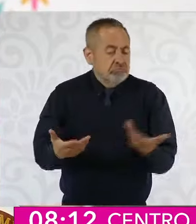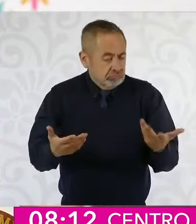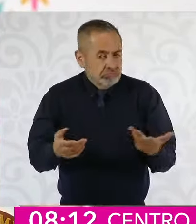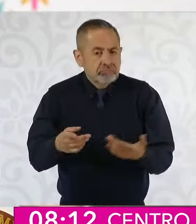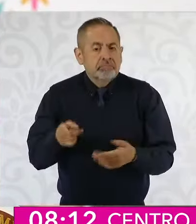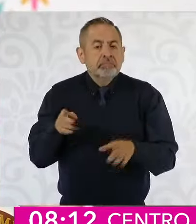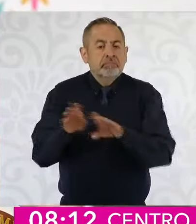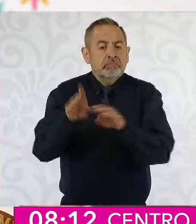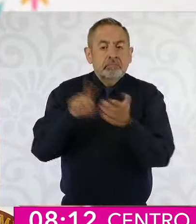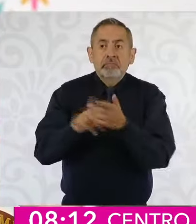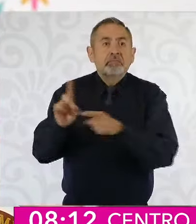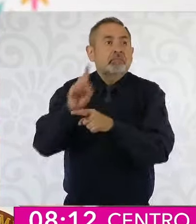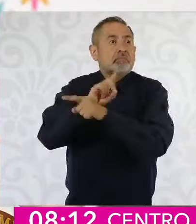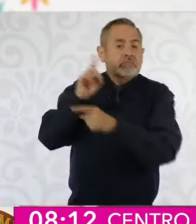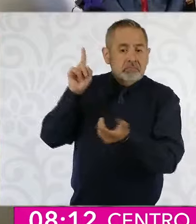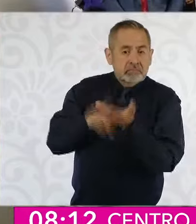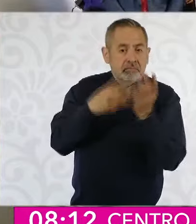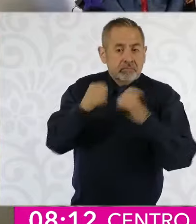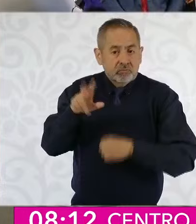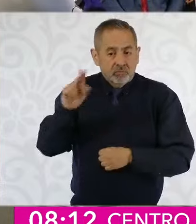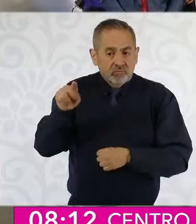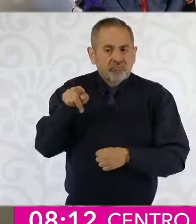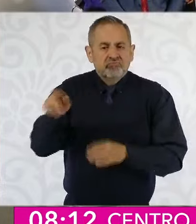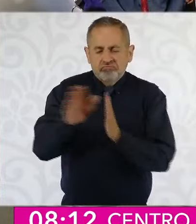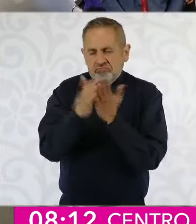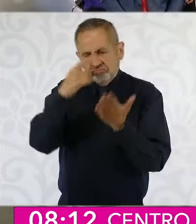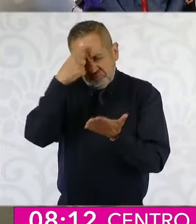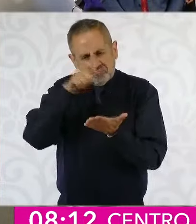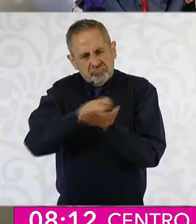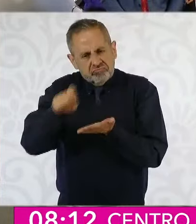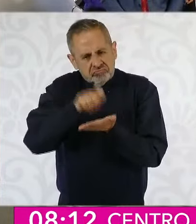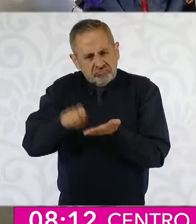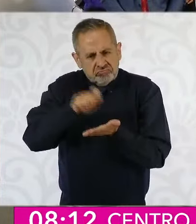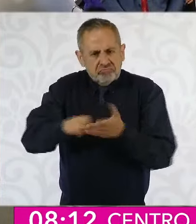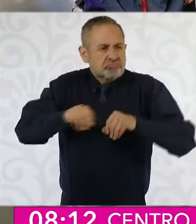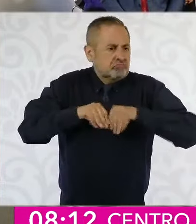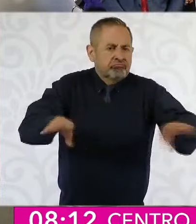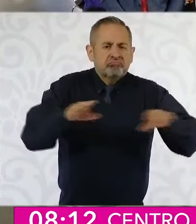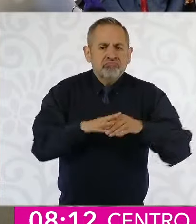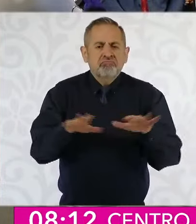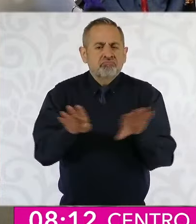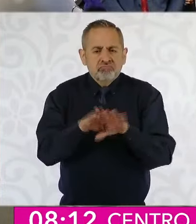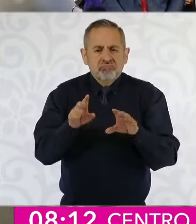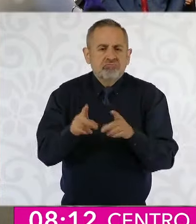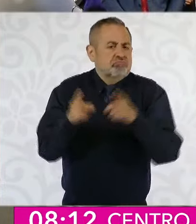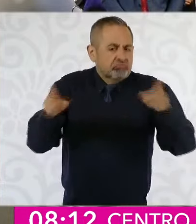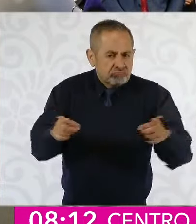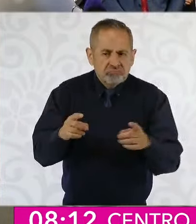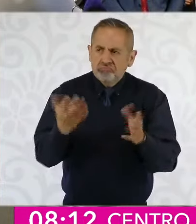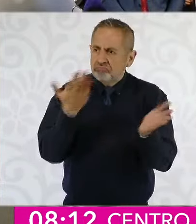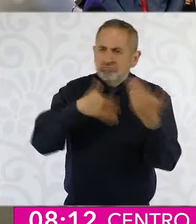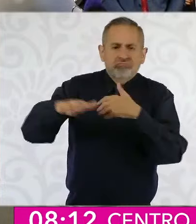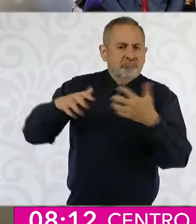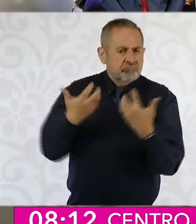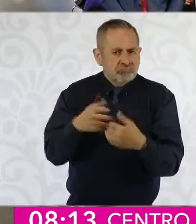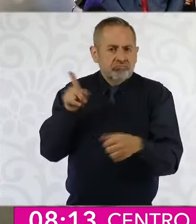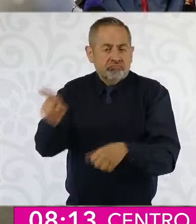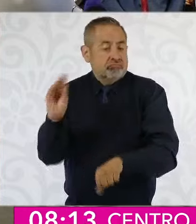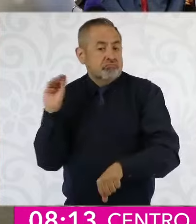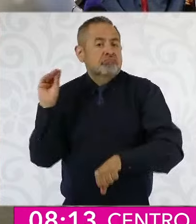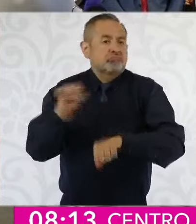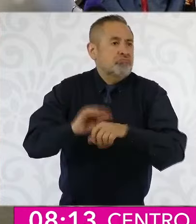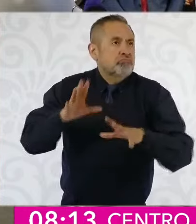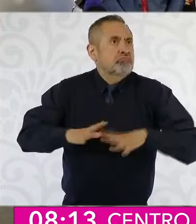Además, desde los 80s has escrito sobre la necesidad de tener desarrollo industrial y crecimiento económico. Fundaste un